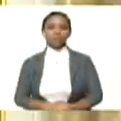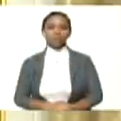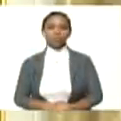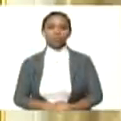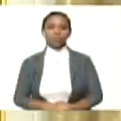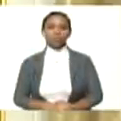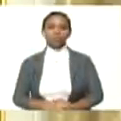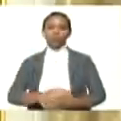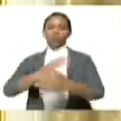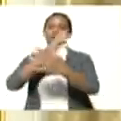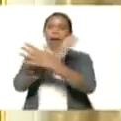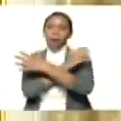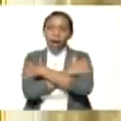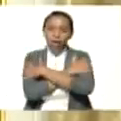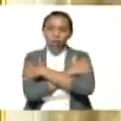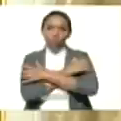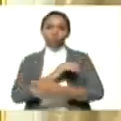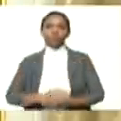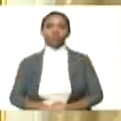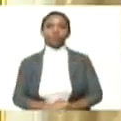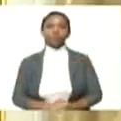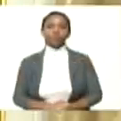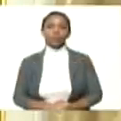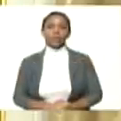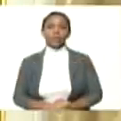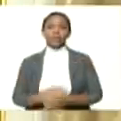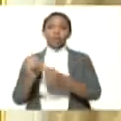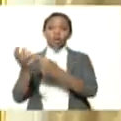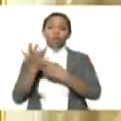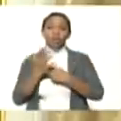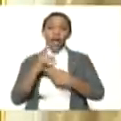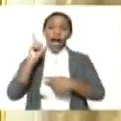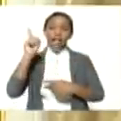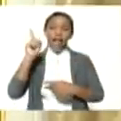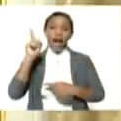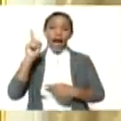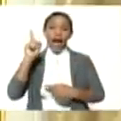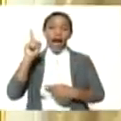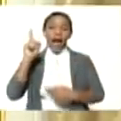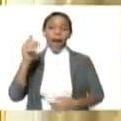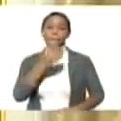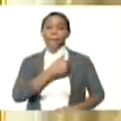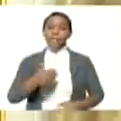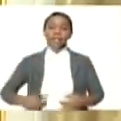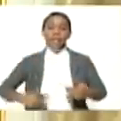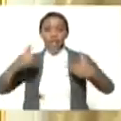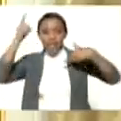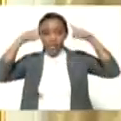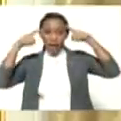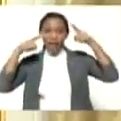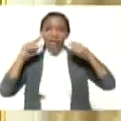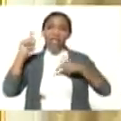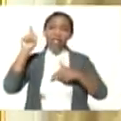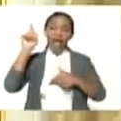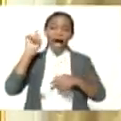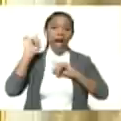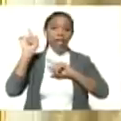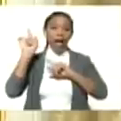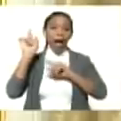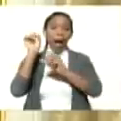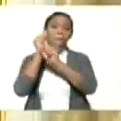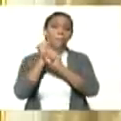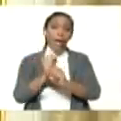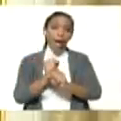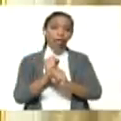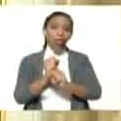para darle un abrazo. Si es que lo recibirá por allá el comandante Chávez, si es que estará por allá esperándolo